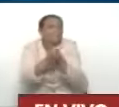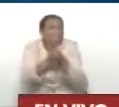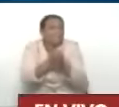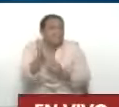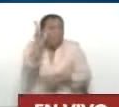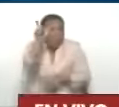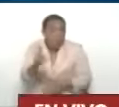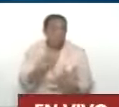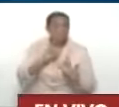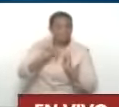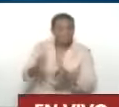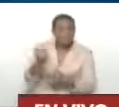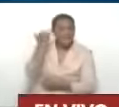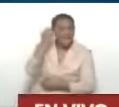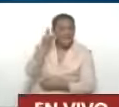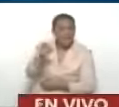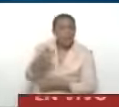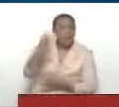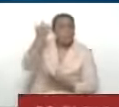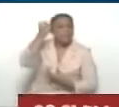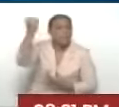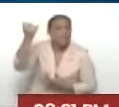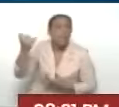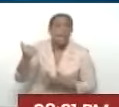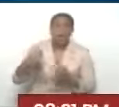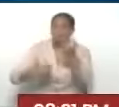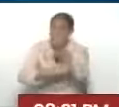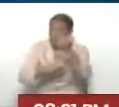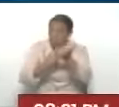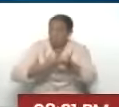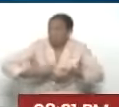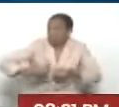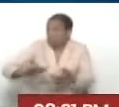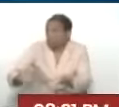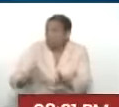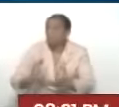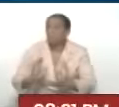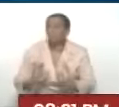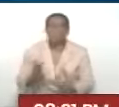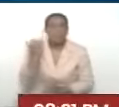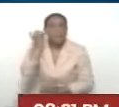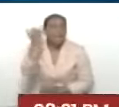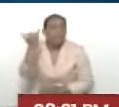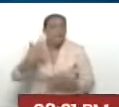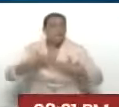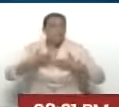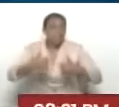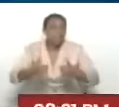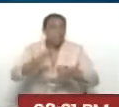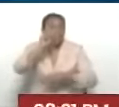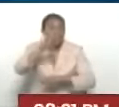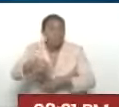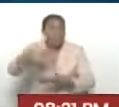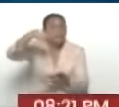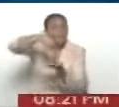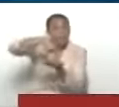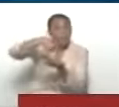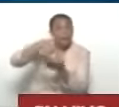él, iniciativa propia, con todo el apoyo que le di, una idea de salud también para nuestro pueblo,